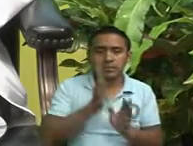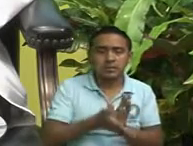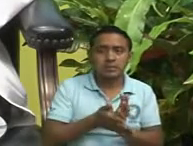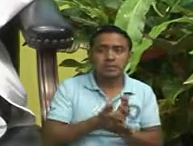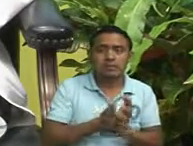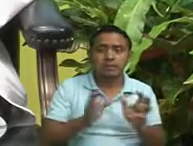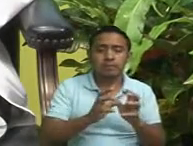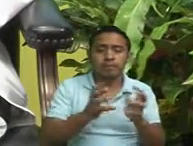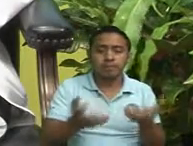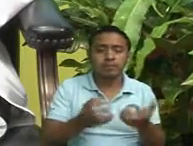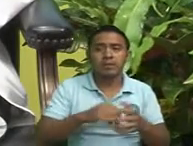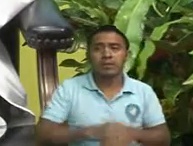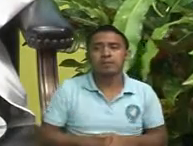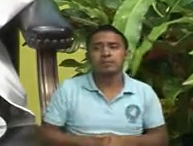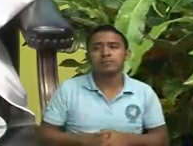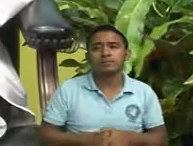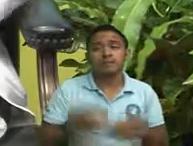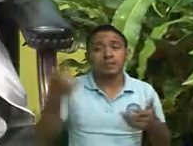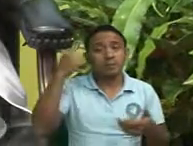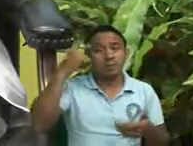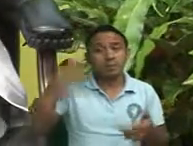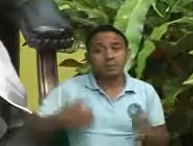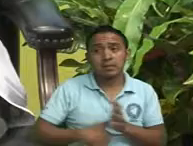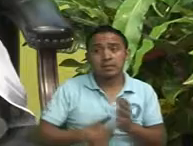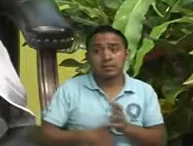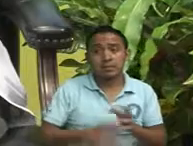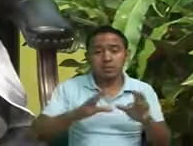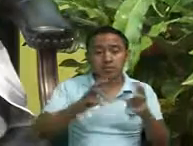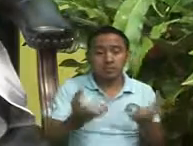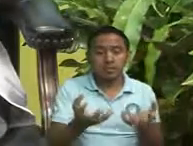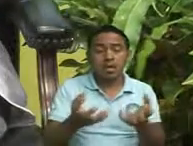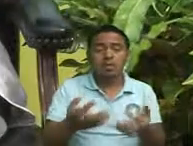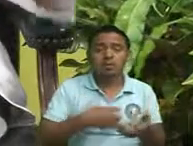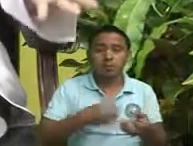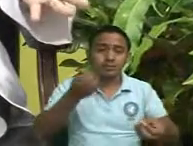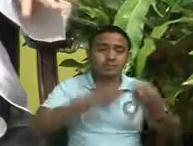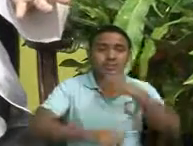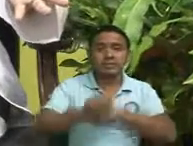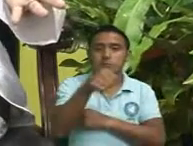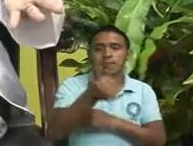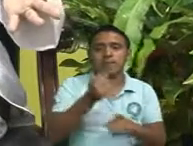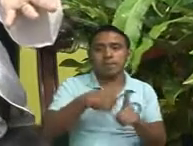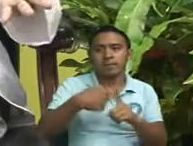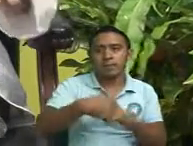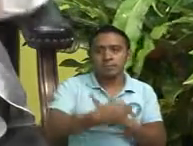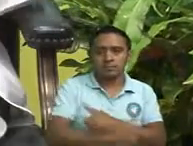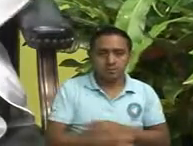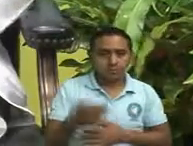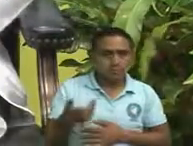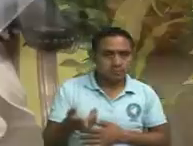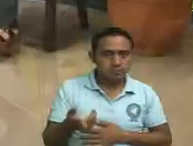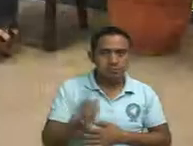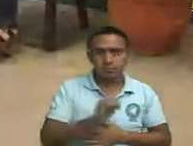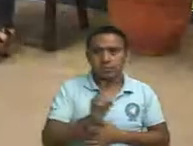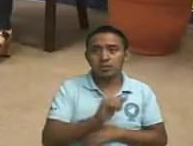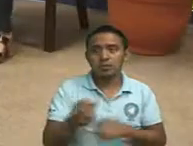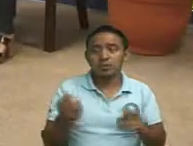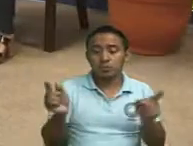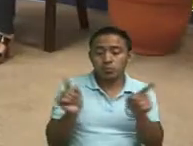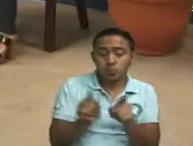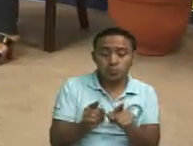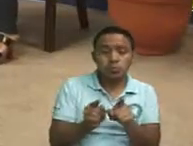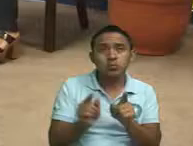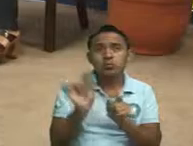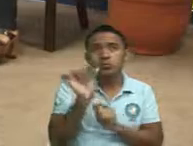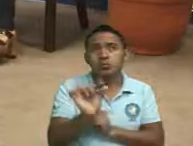No, que hay gente que la merienda cree que es comerse el melón entero o comerse 6 bananos y está merendando. No, es algo pequeño,